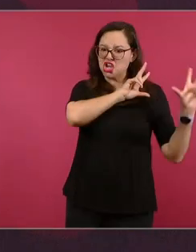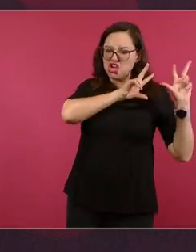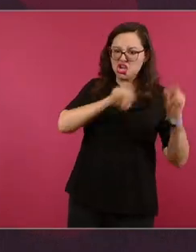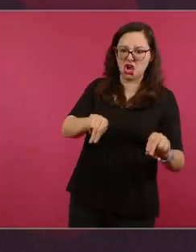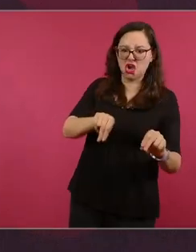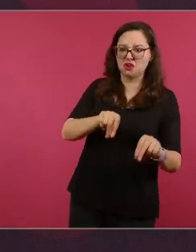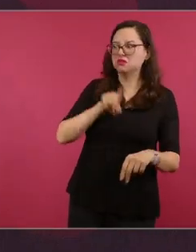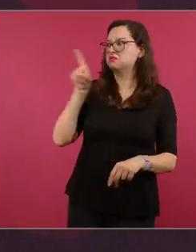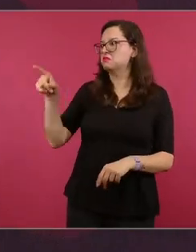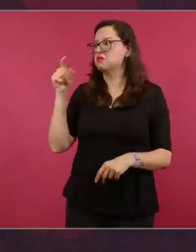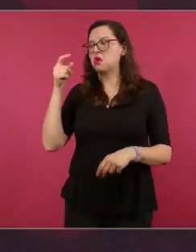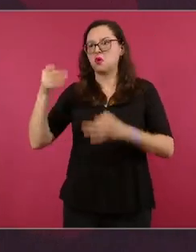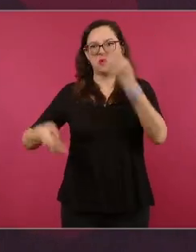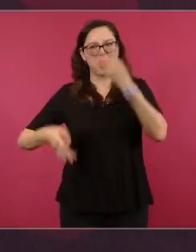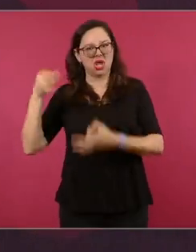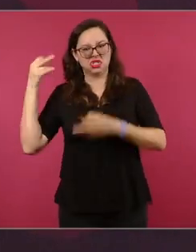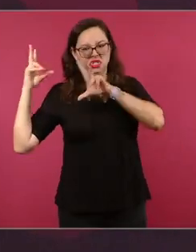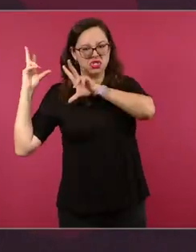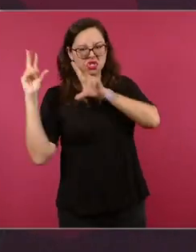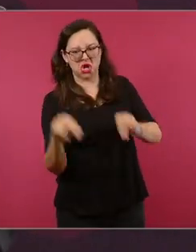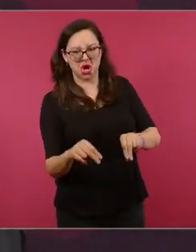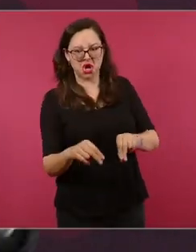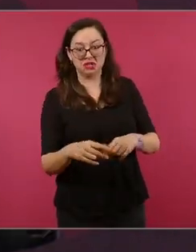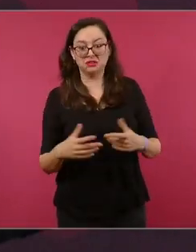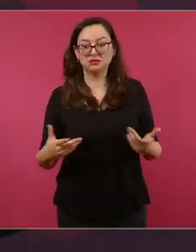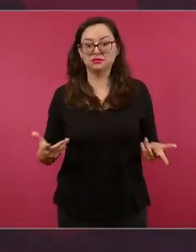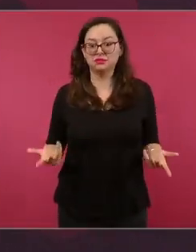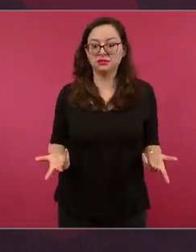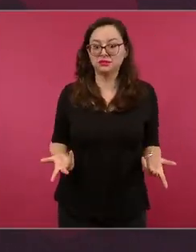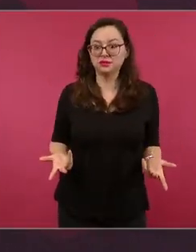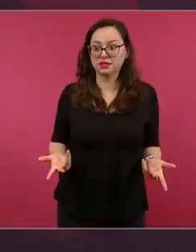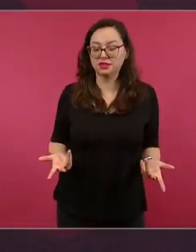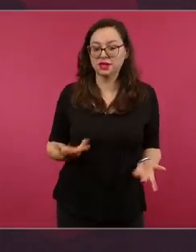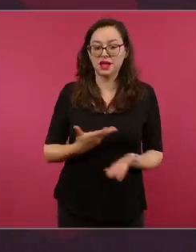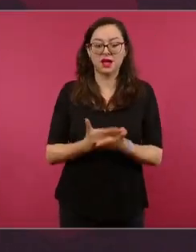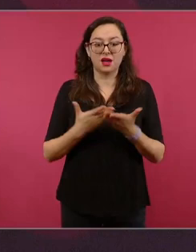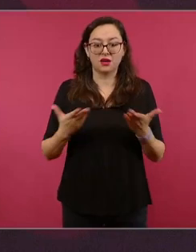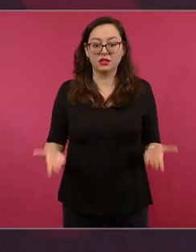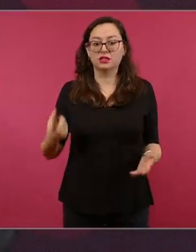Y ahí tenemos que andar buscando